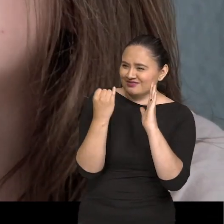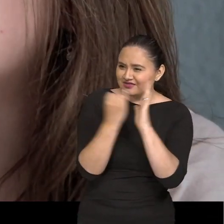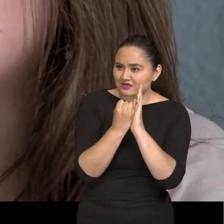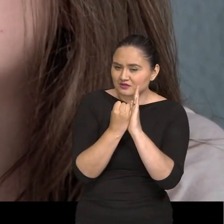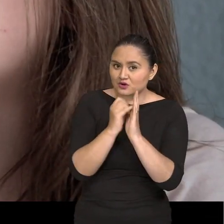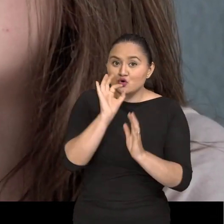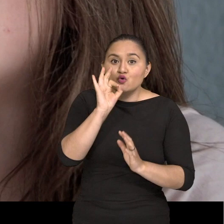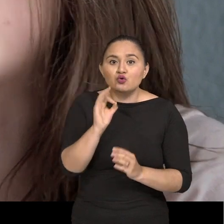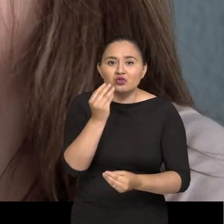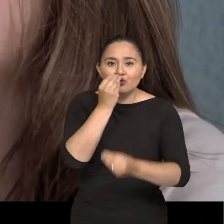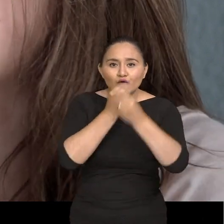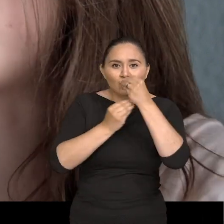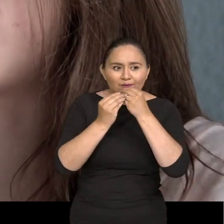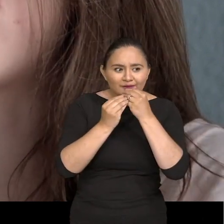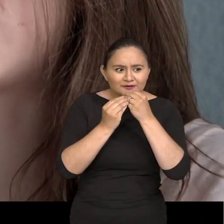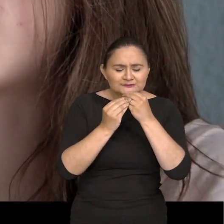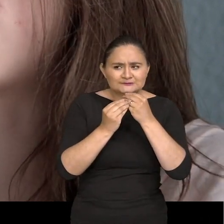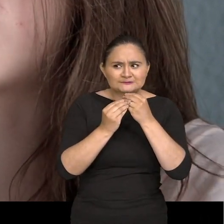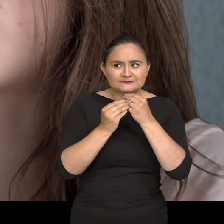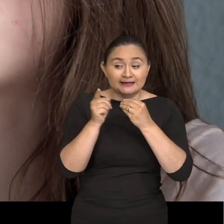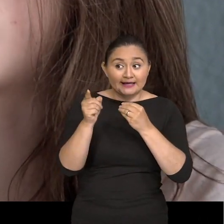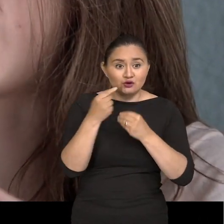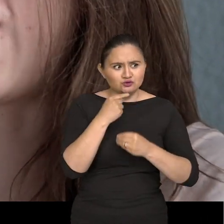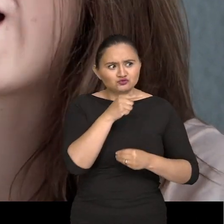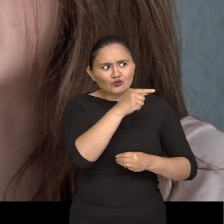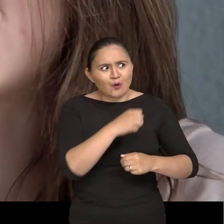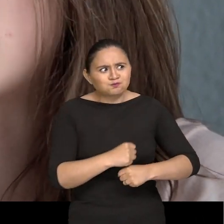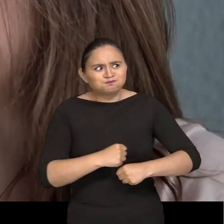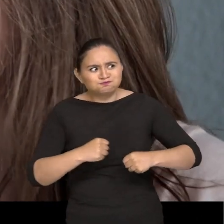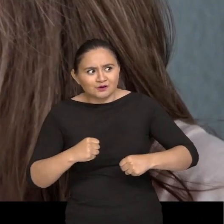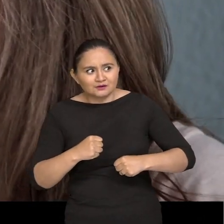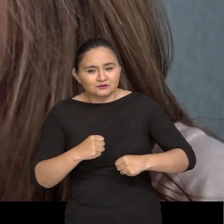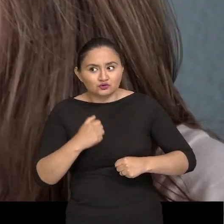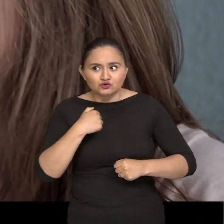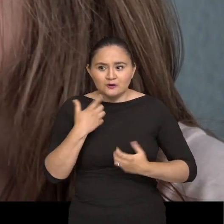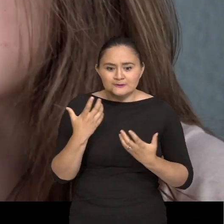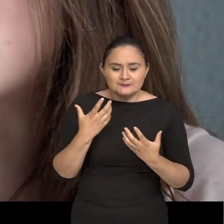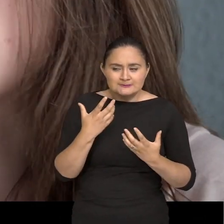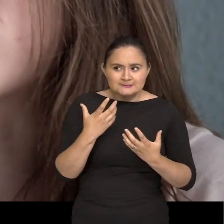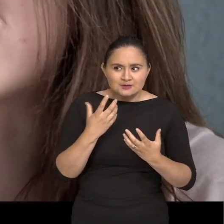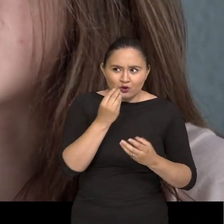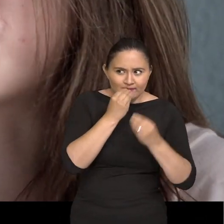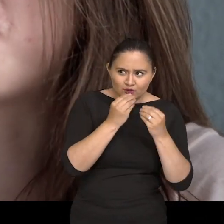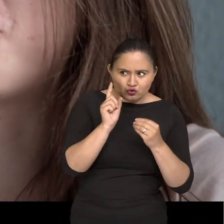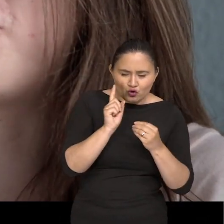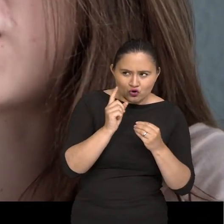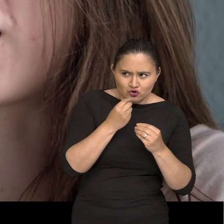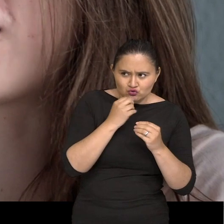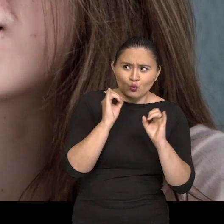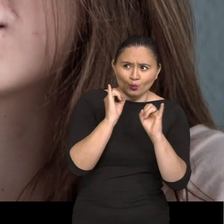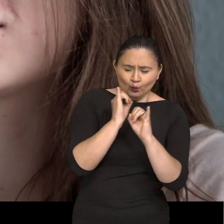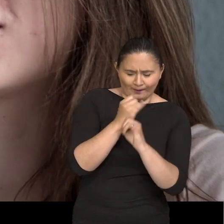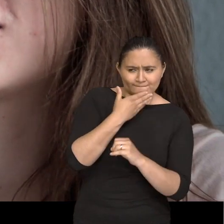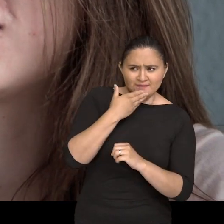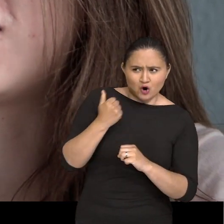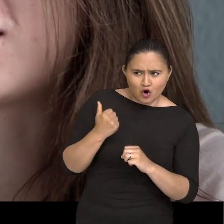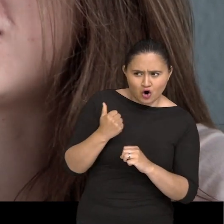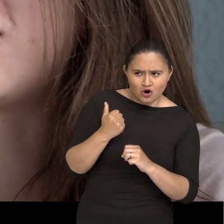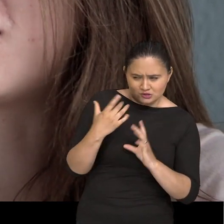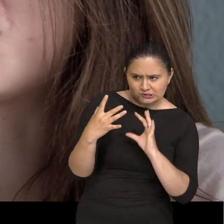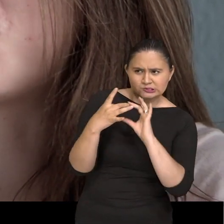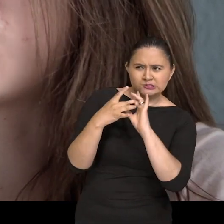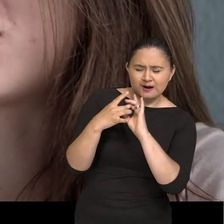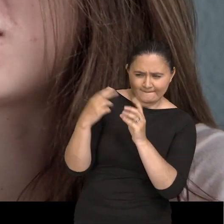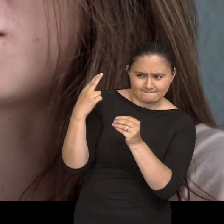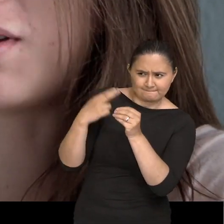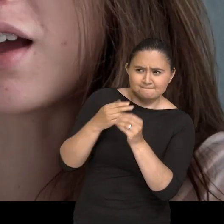comida como media hasta los guardas fue como que aquí está la solución pues tengo que estar flaca y